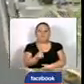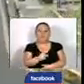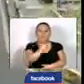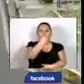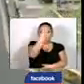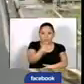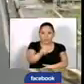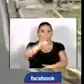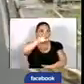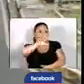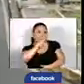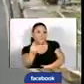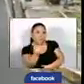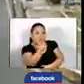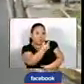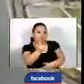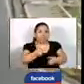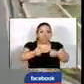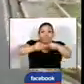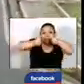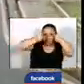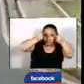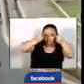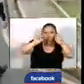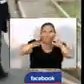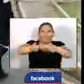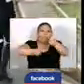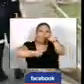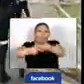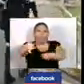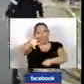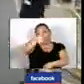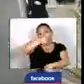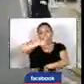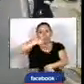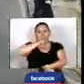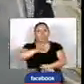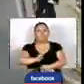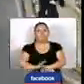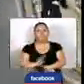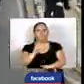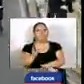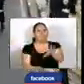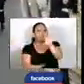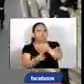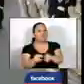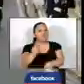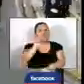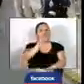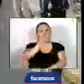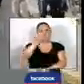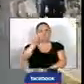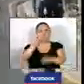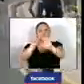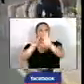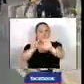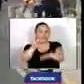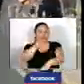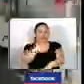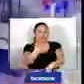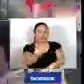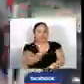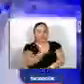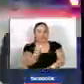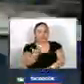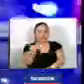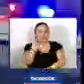por día detenidas por conducir bajo los efectos del alcohol a nivel nacional, con un total de 227 a la fecha. No